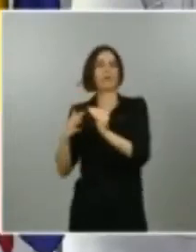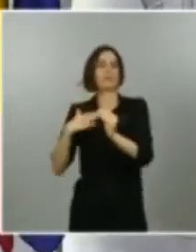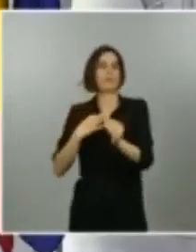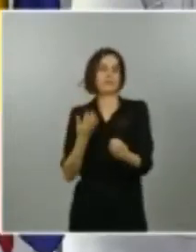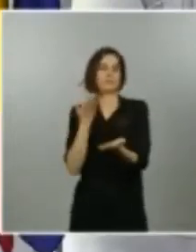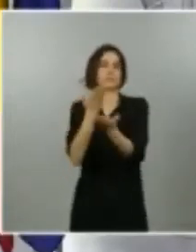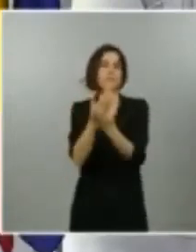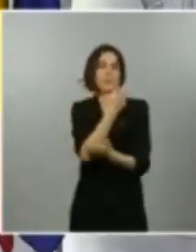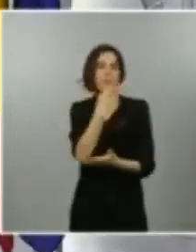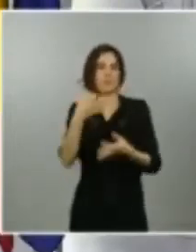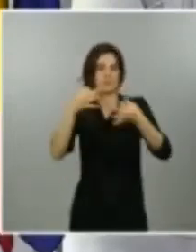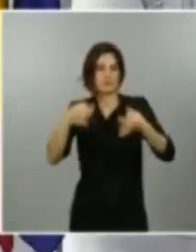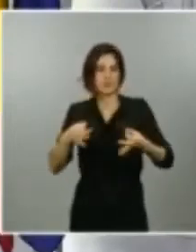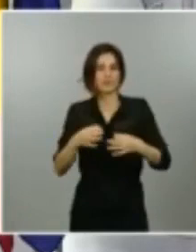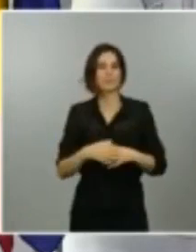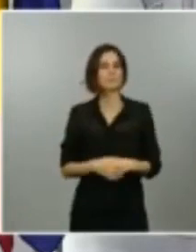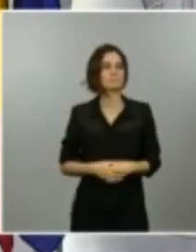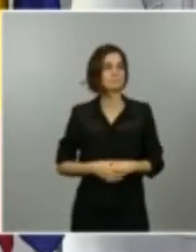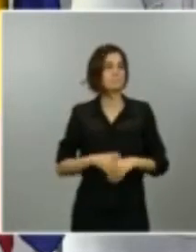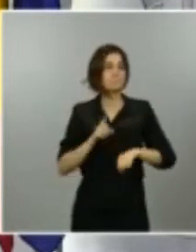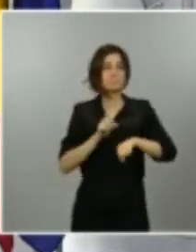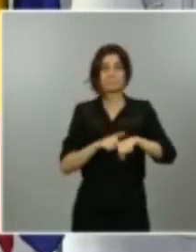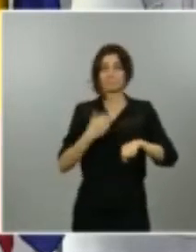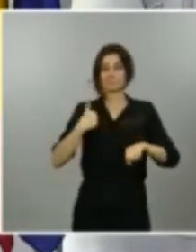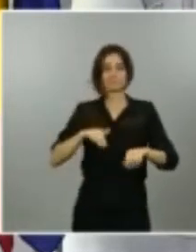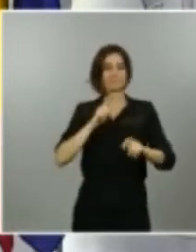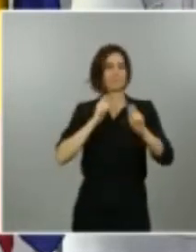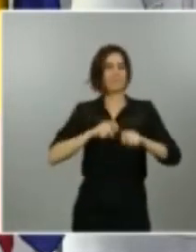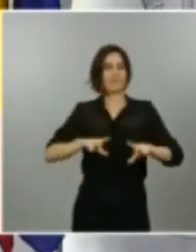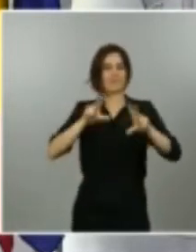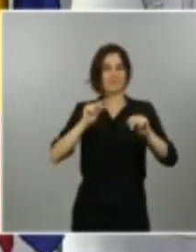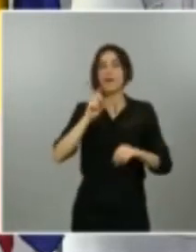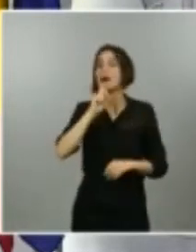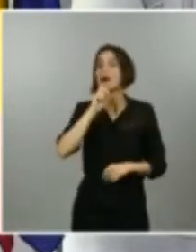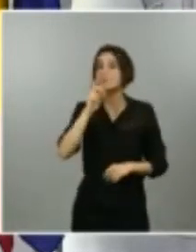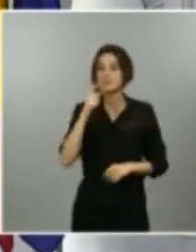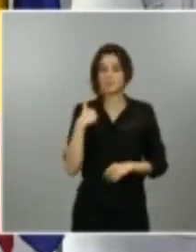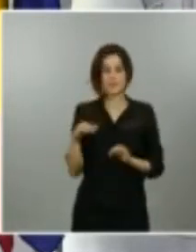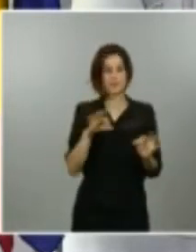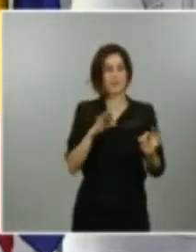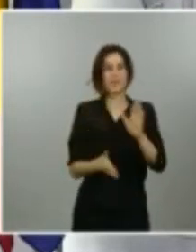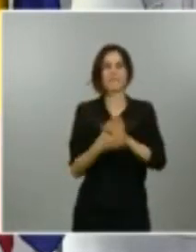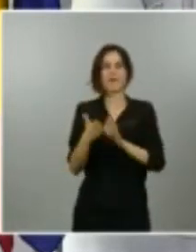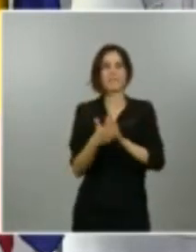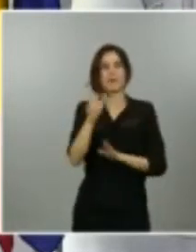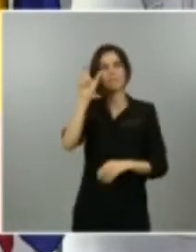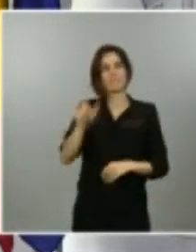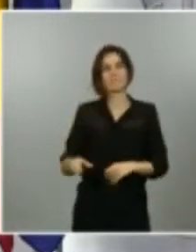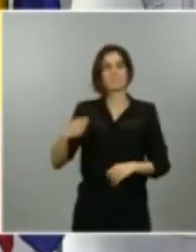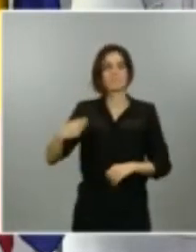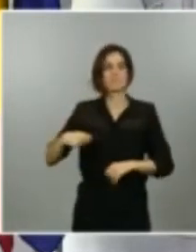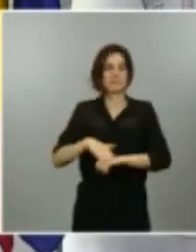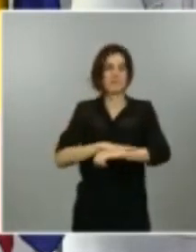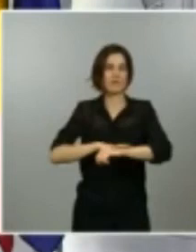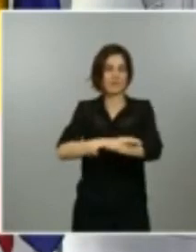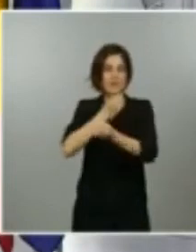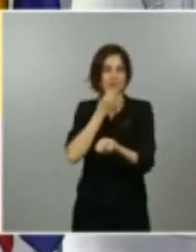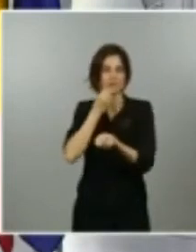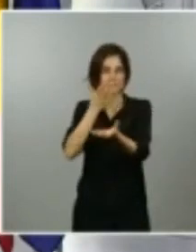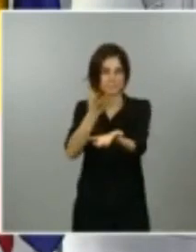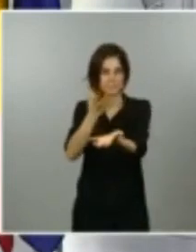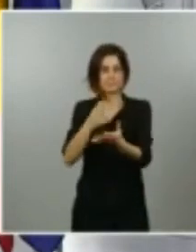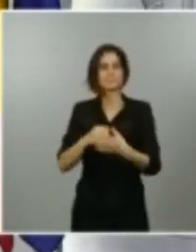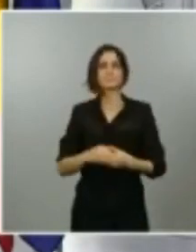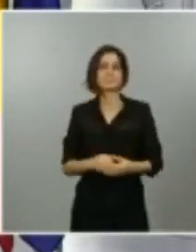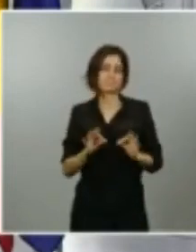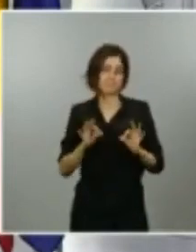y les decimos que ya se está preparando la inmediata comparecencia del presidente del gobierno pedro sánchez que hemos de